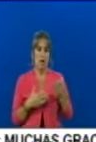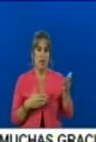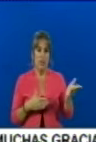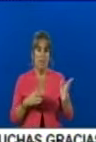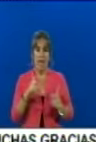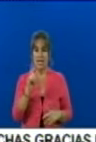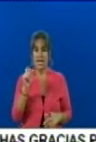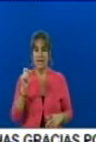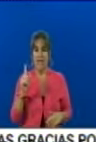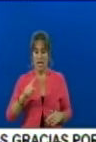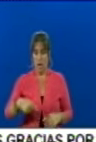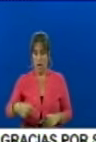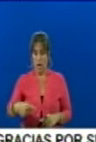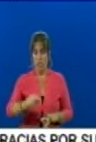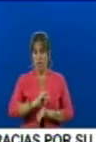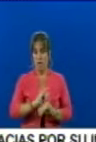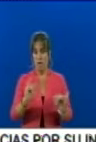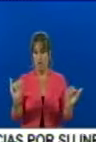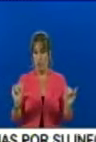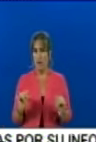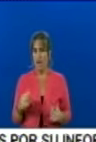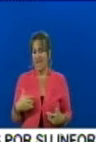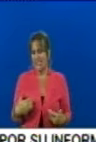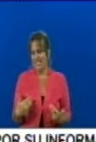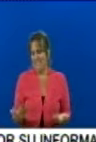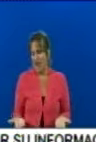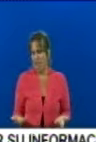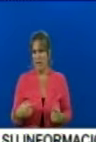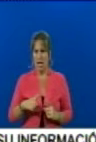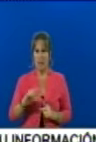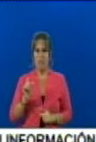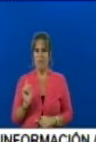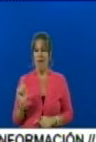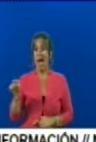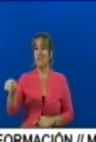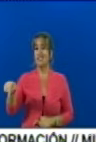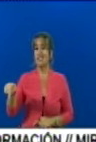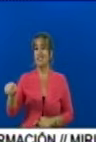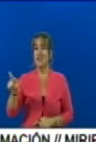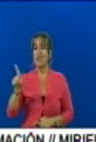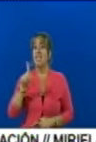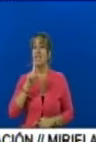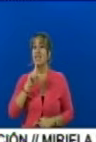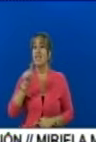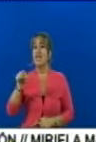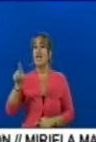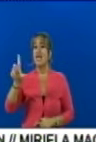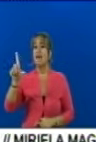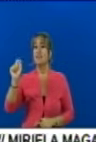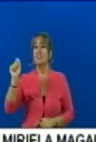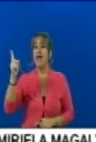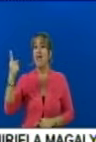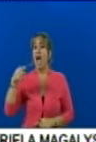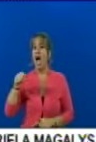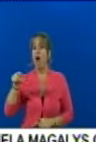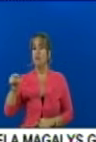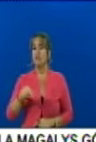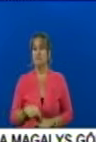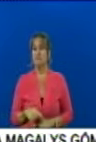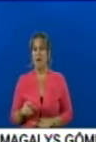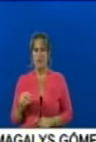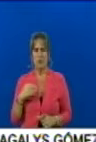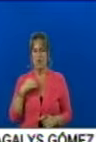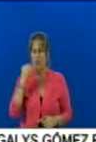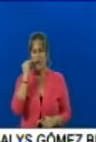reparto, el próximo programa, qué ha pasado con este tema allí en el Micro 3 y en el Micro 1. Hay muchas